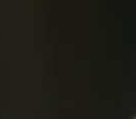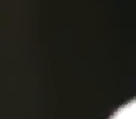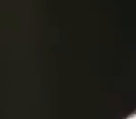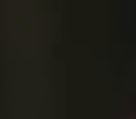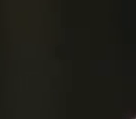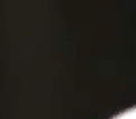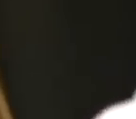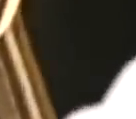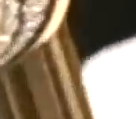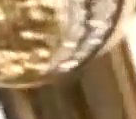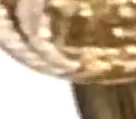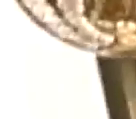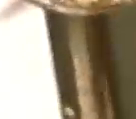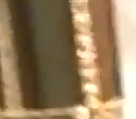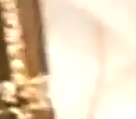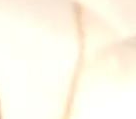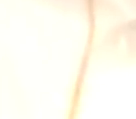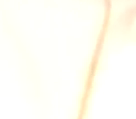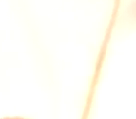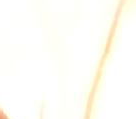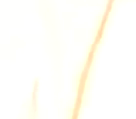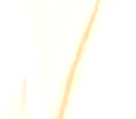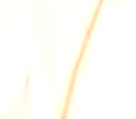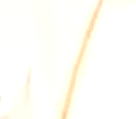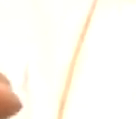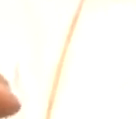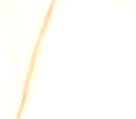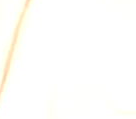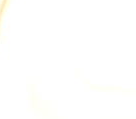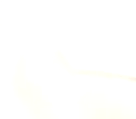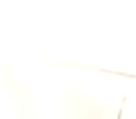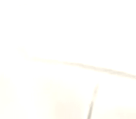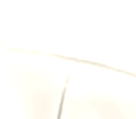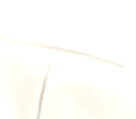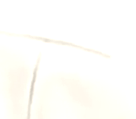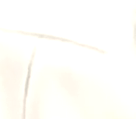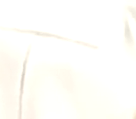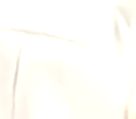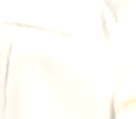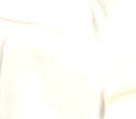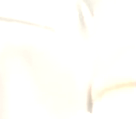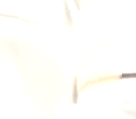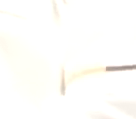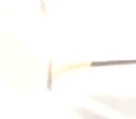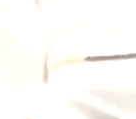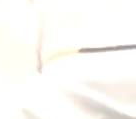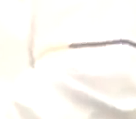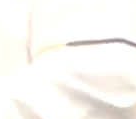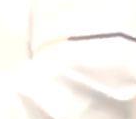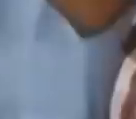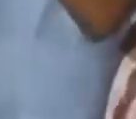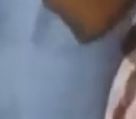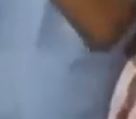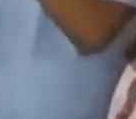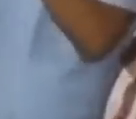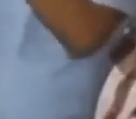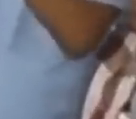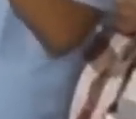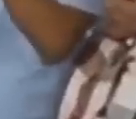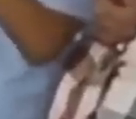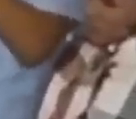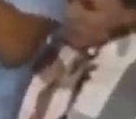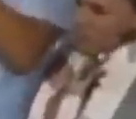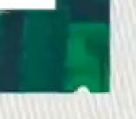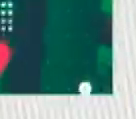Bolívar. Se lo voy a dejar para que esté aquí presidiendo esta sala de trabajo. Ustedes sepan que se la ganaron.